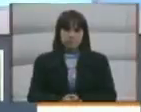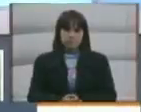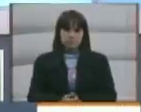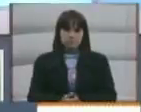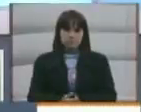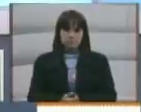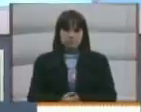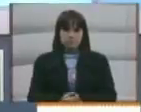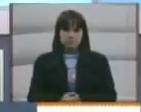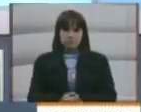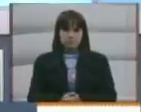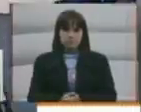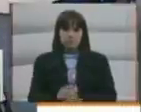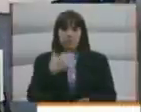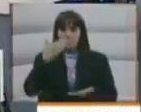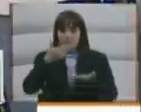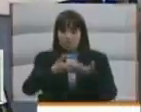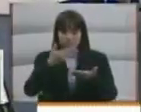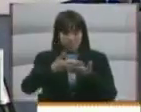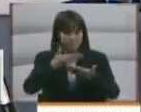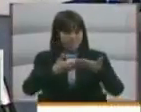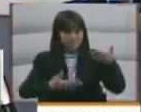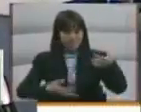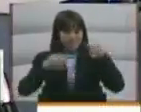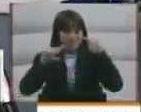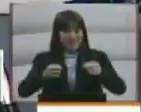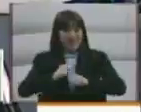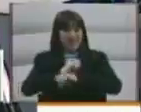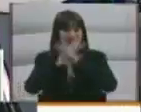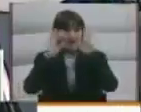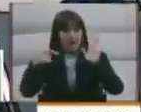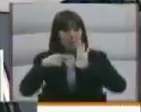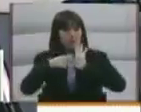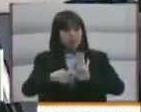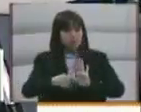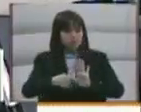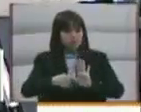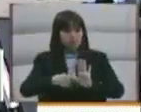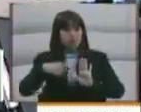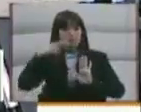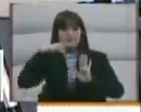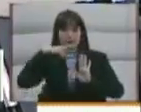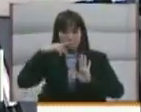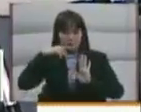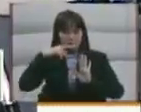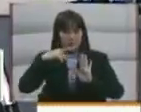Traían reivindicaciones claras, traían un discurso altivo,